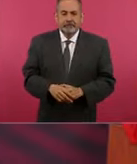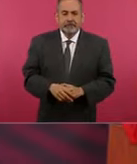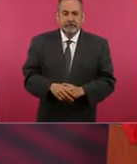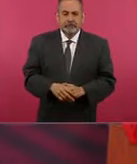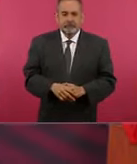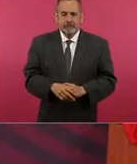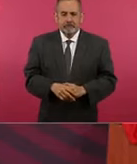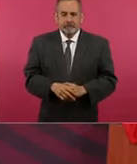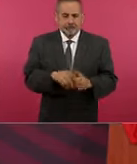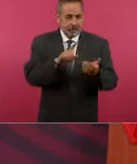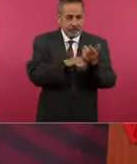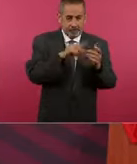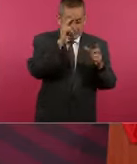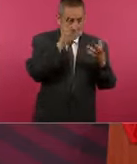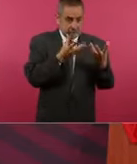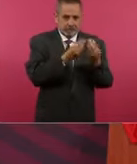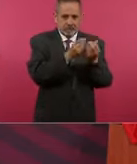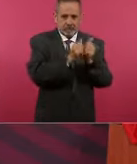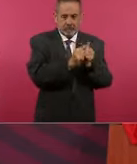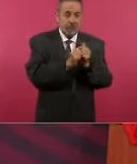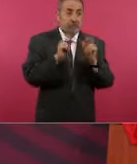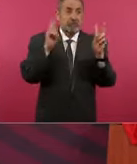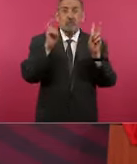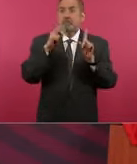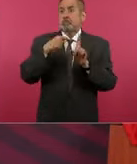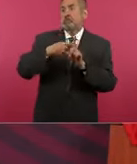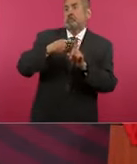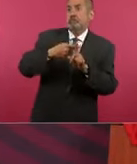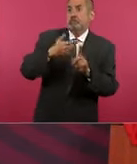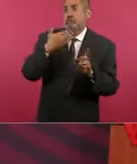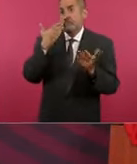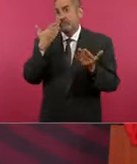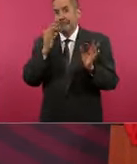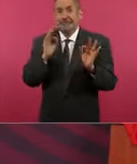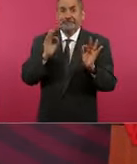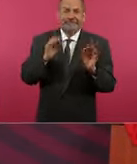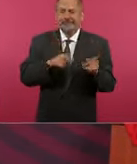Los intelectuales progres, ¿no? Buena ondita,